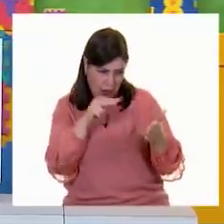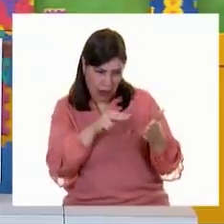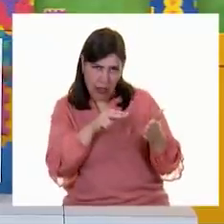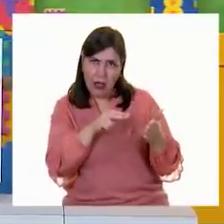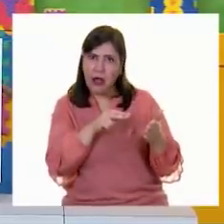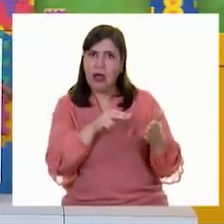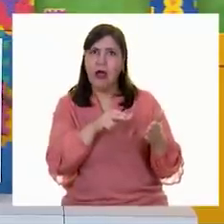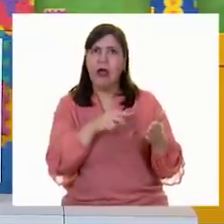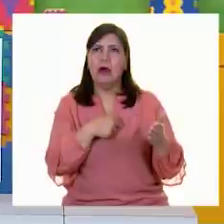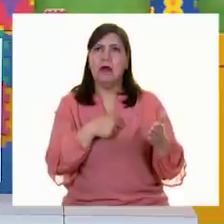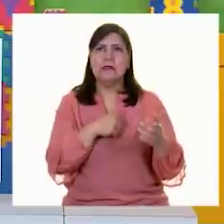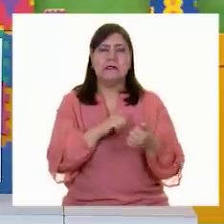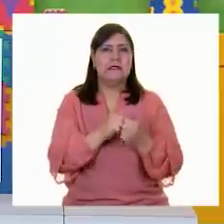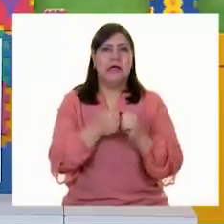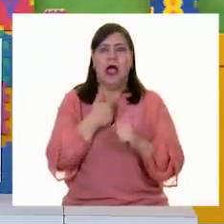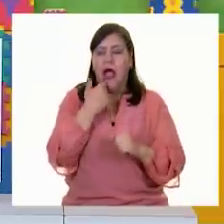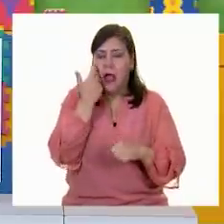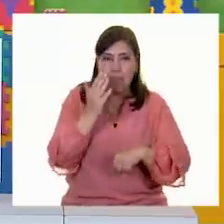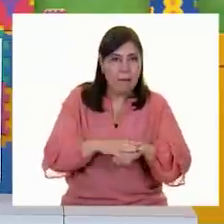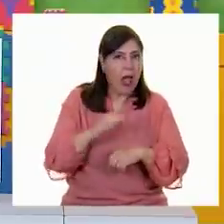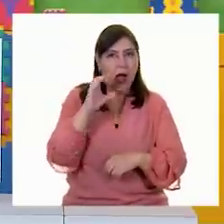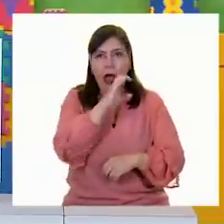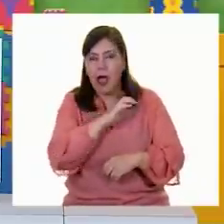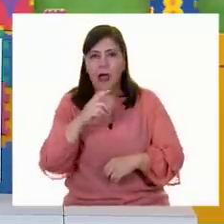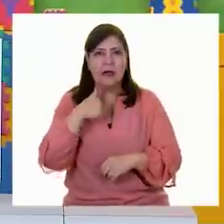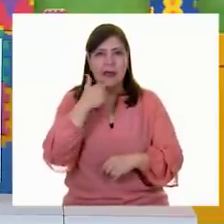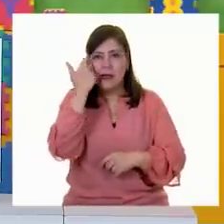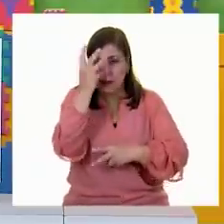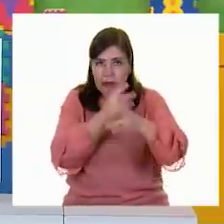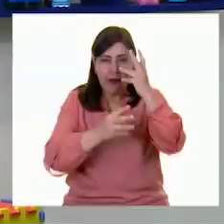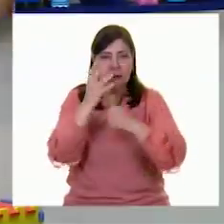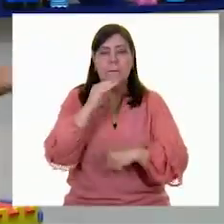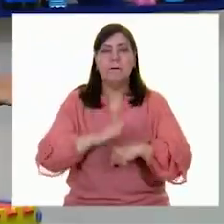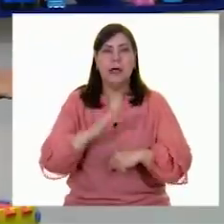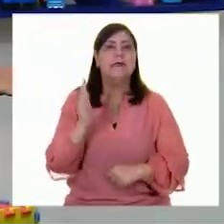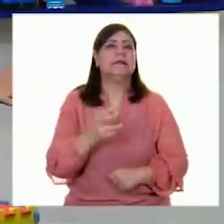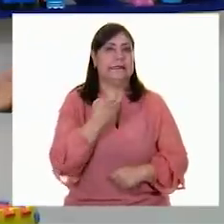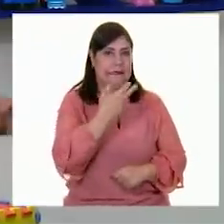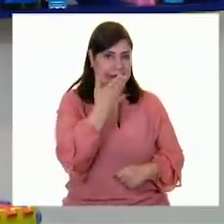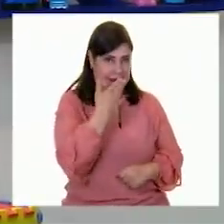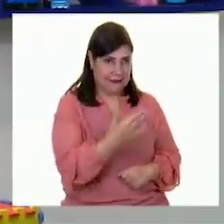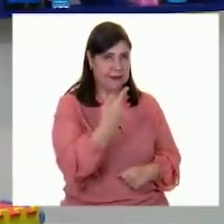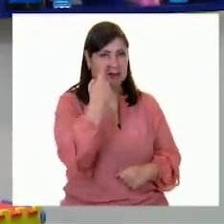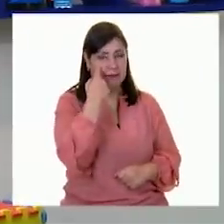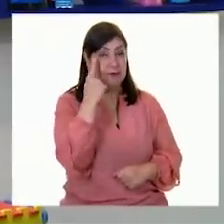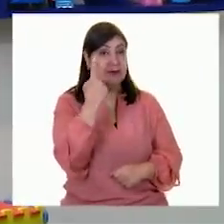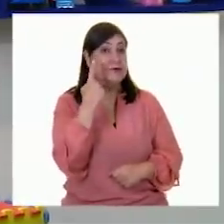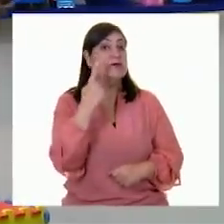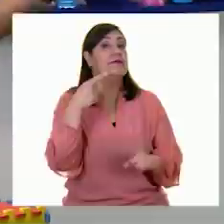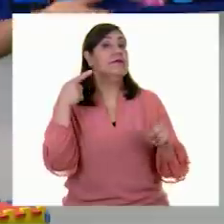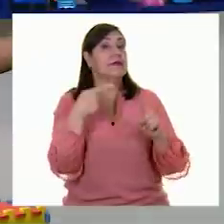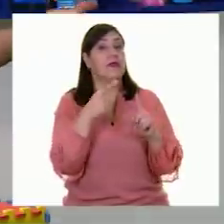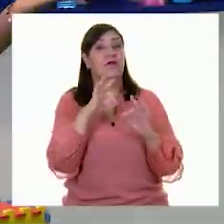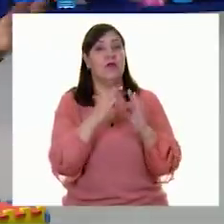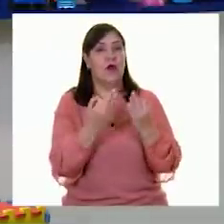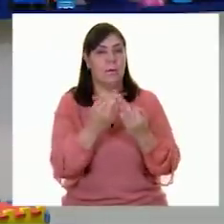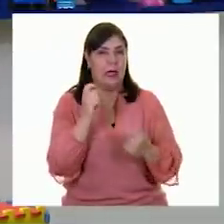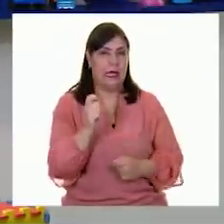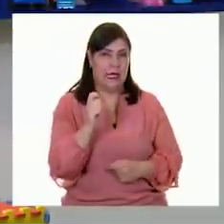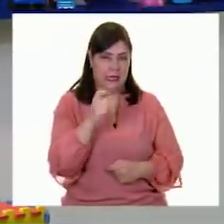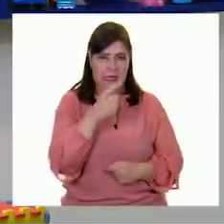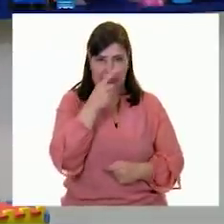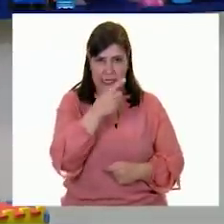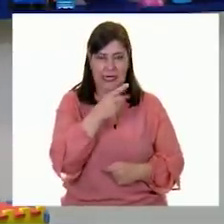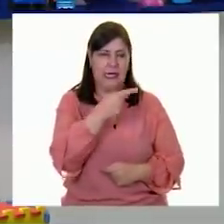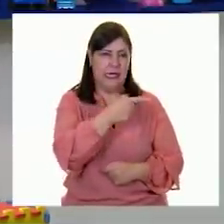tengo unas reacciones, quiero seguir aprendiendo un poquito más. Muy bien, mira, una de las formas en las que Angie ha